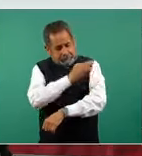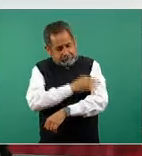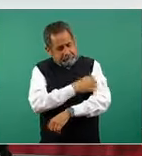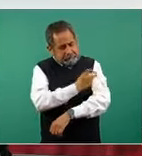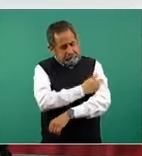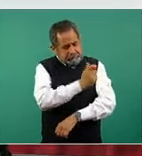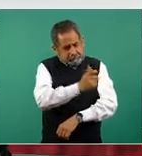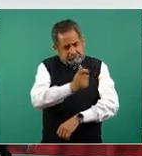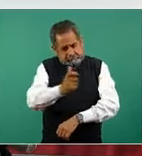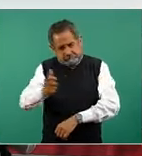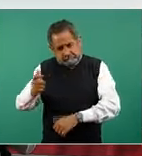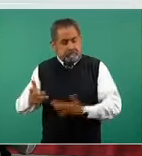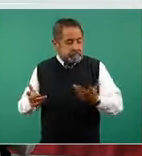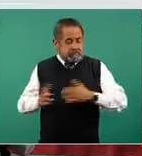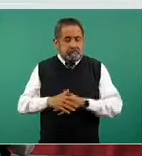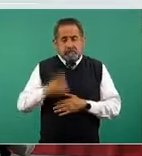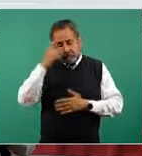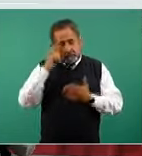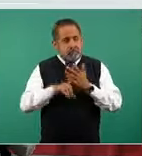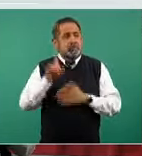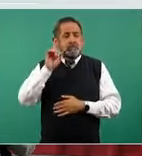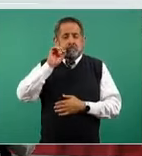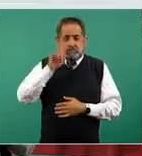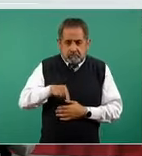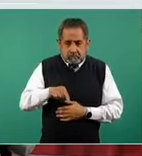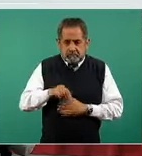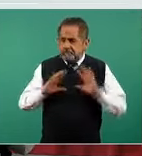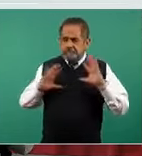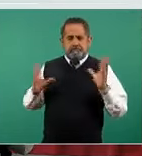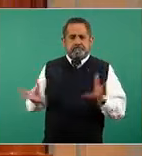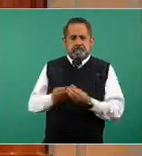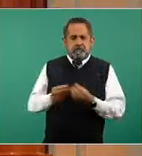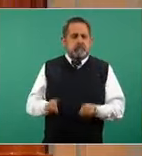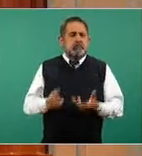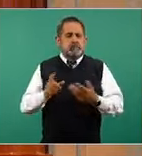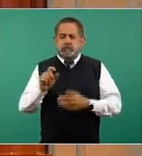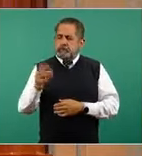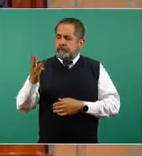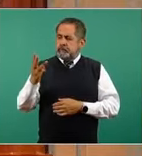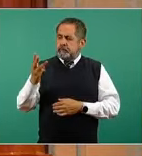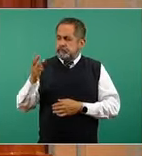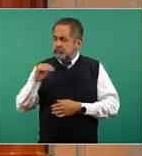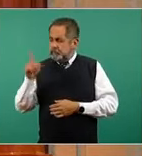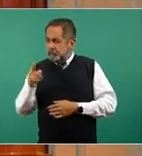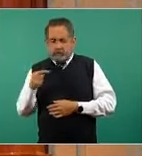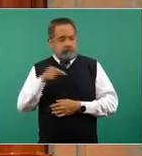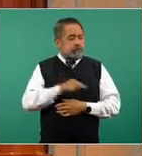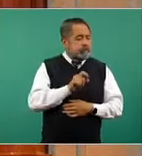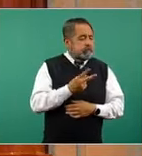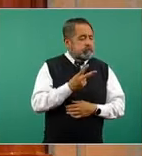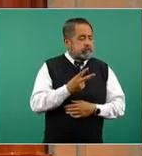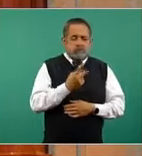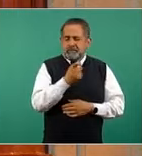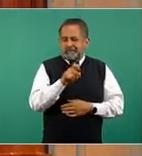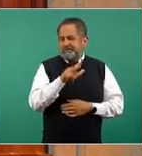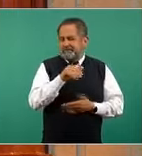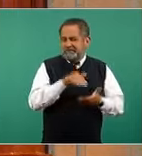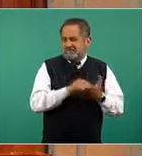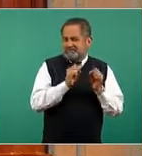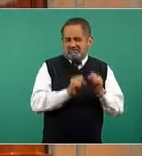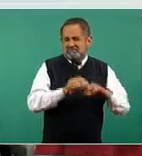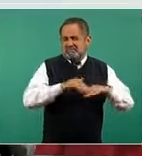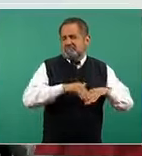seguro cuando actualicemos el día de mañana, lo que suceda mañana 23 de marzo, veremos que esta cifra de 118.007